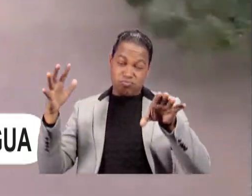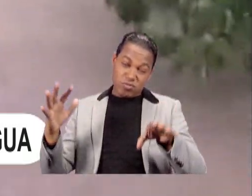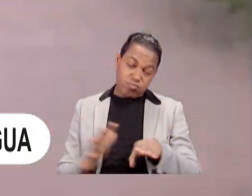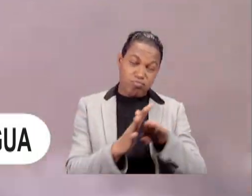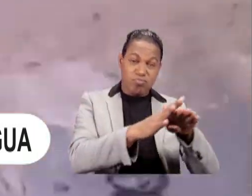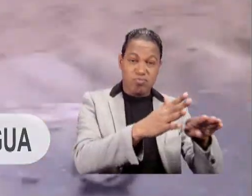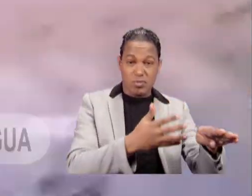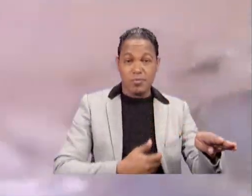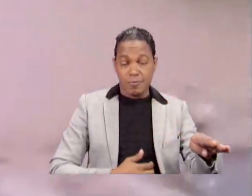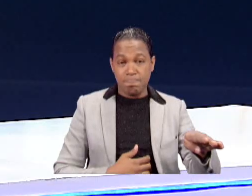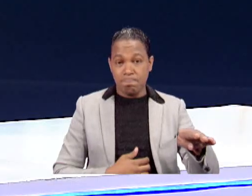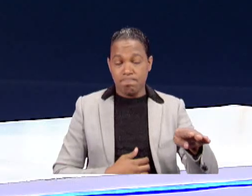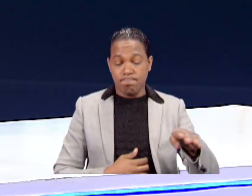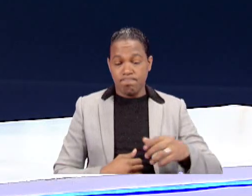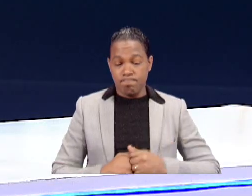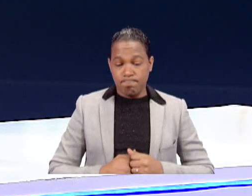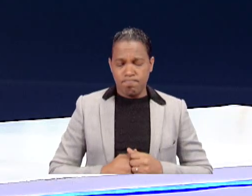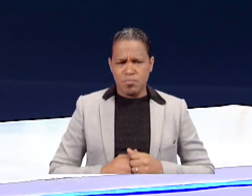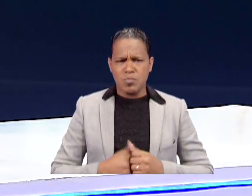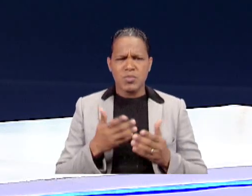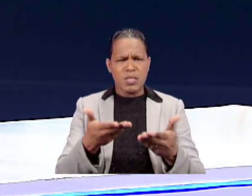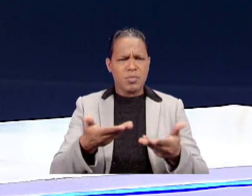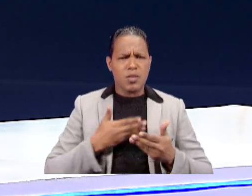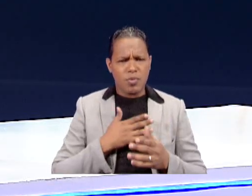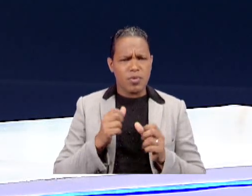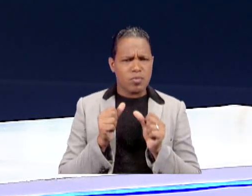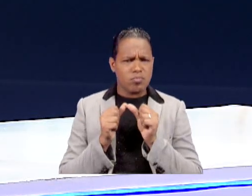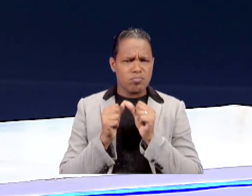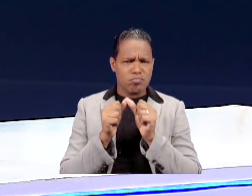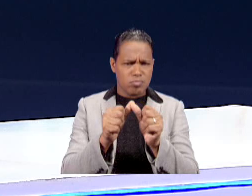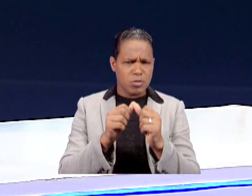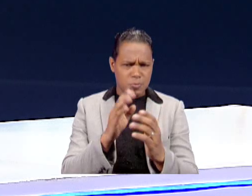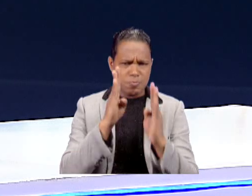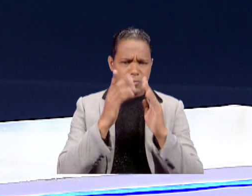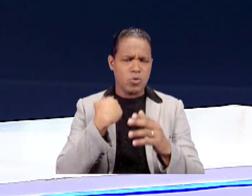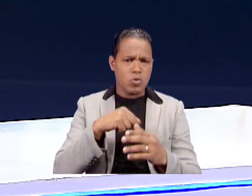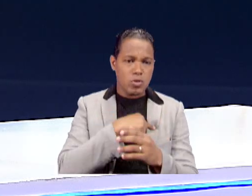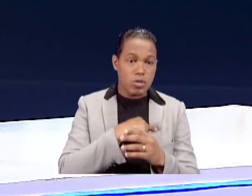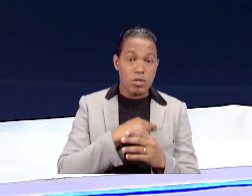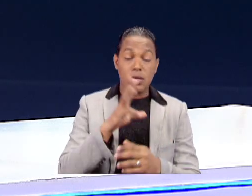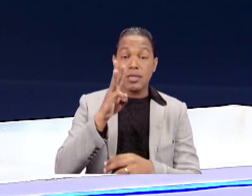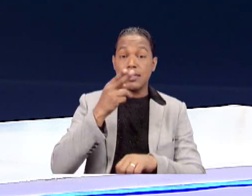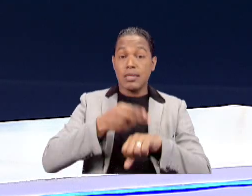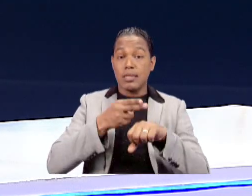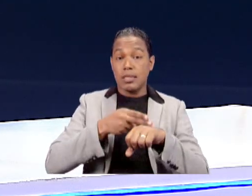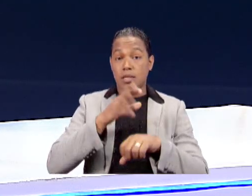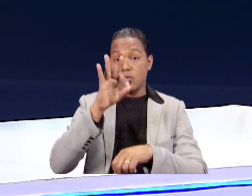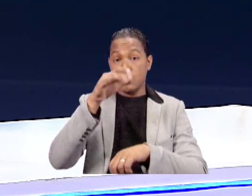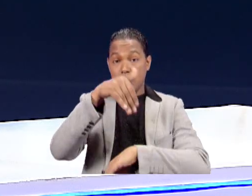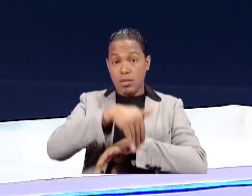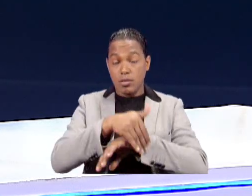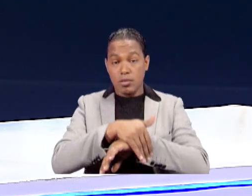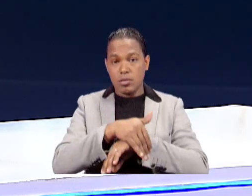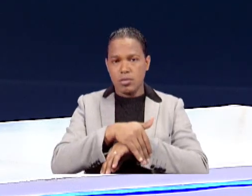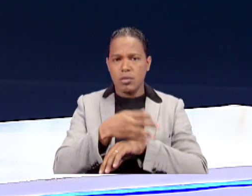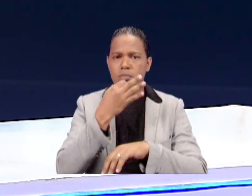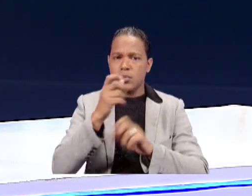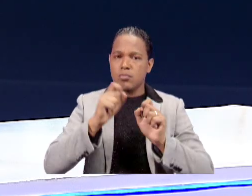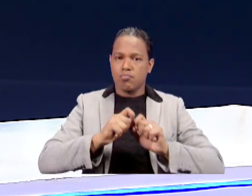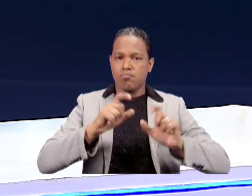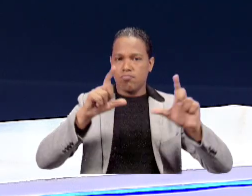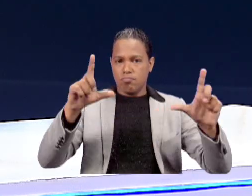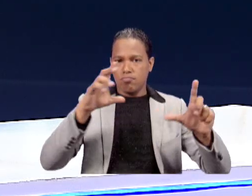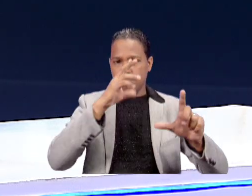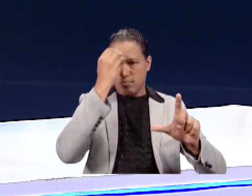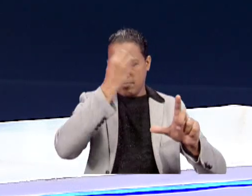río Yuna. Les invitamos a mantener la sintonía junto a nosotros y por demás a las 6 de la tarde y 9 de la noche en nuestras próximas